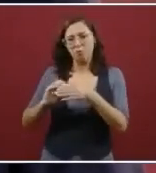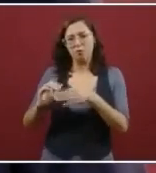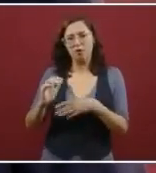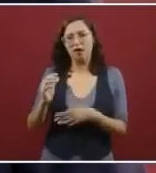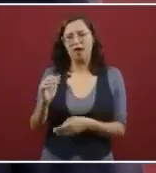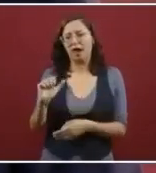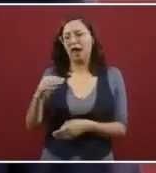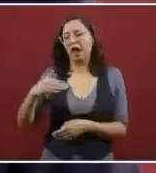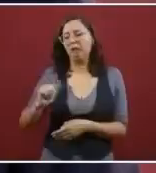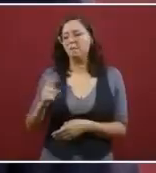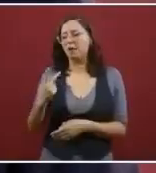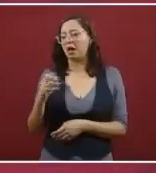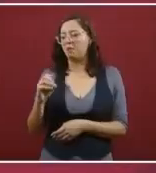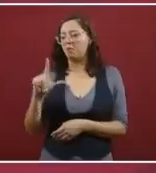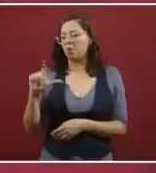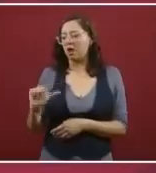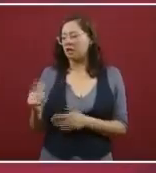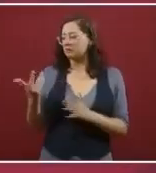¿Y ahora qué hacemos?